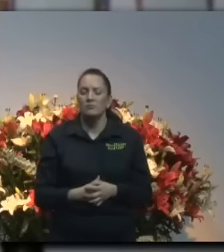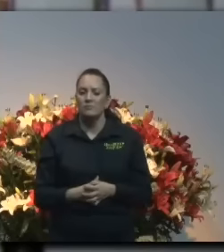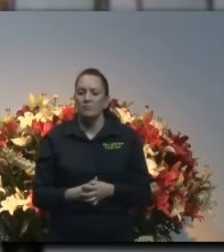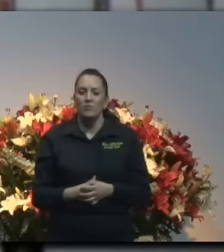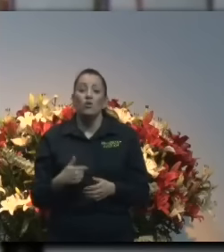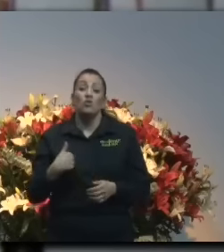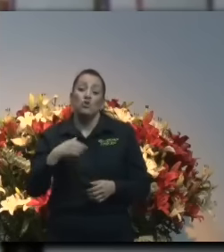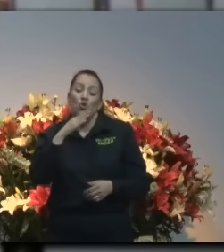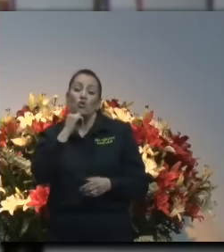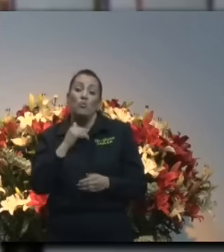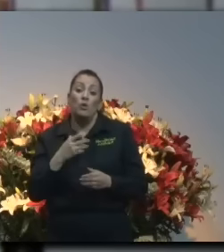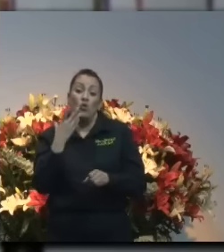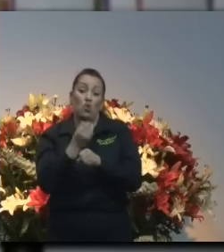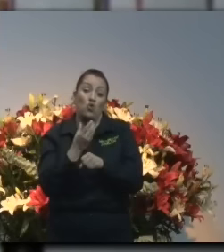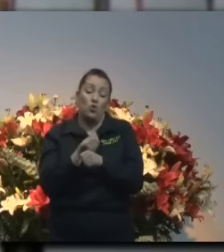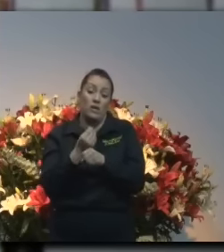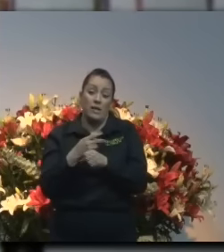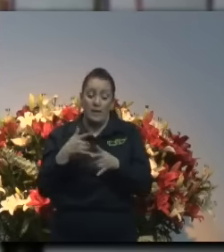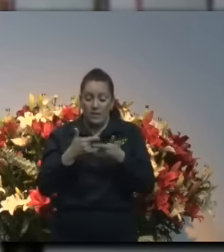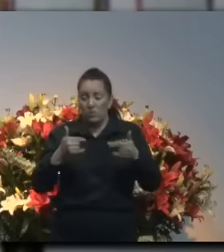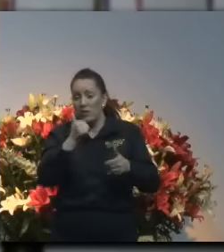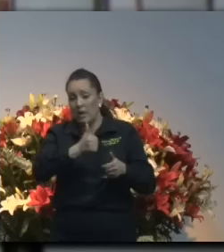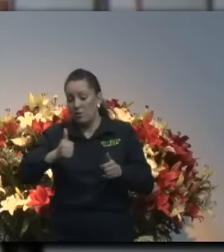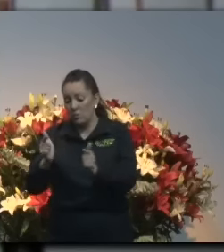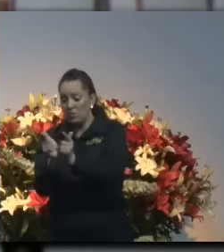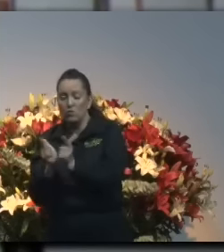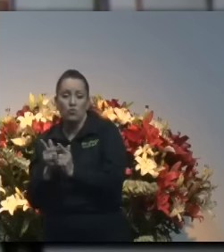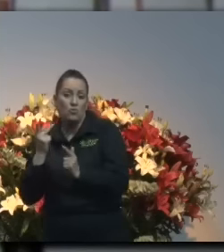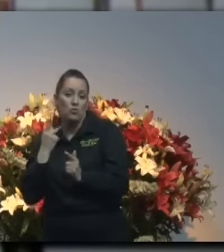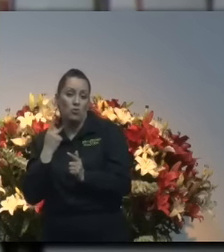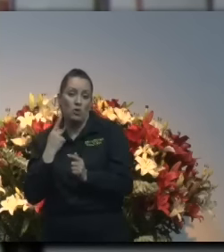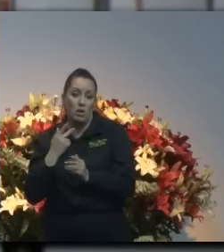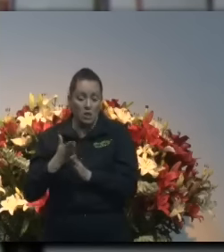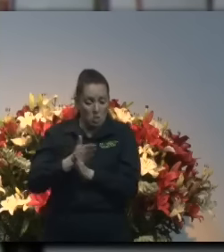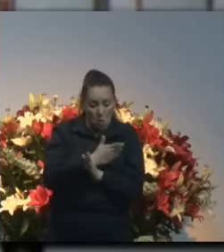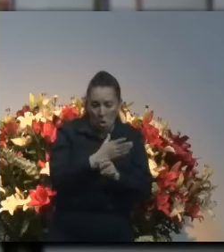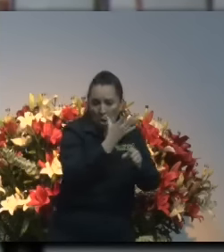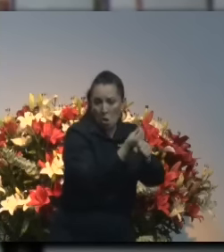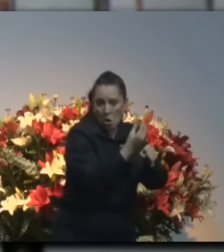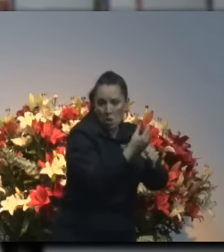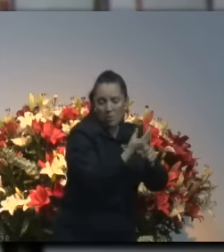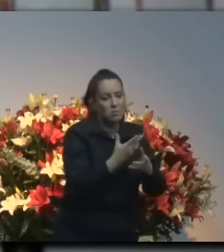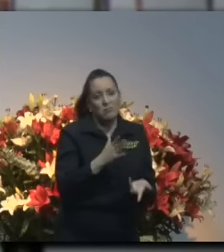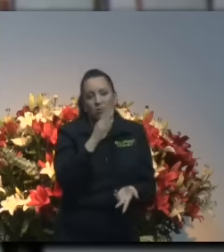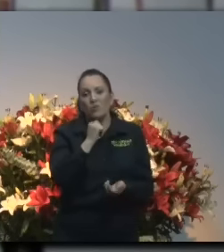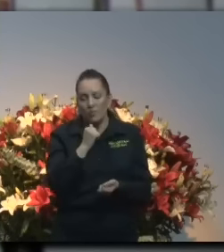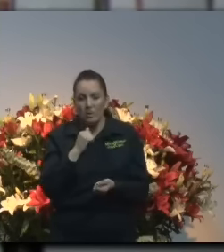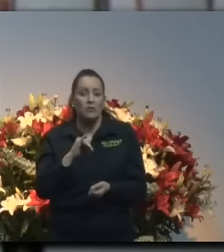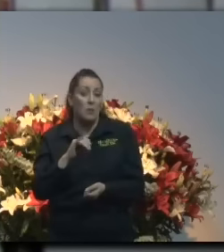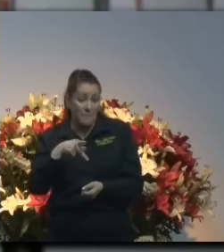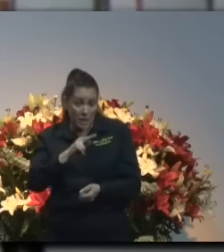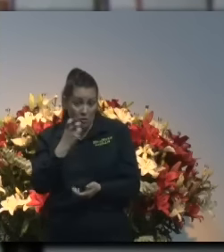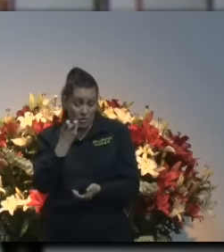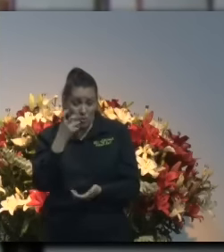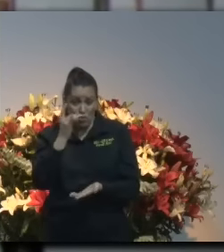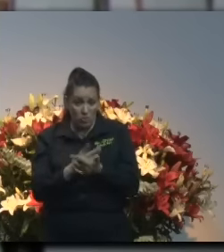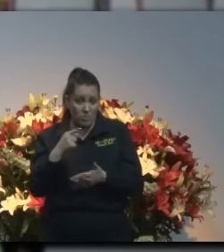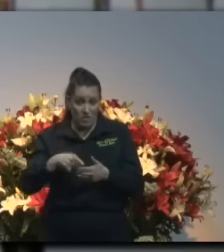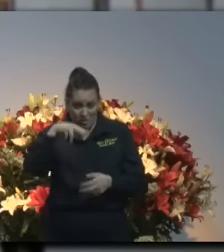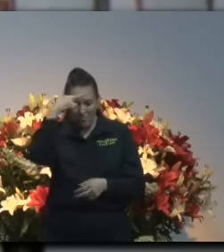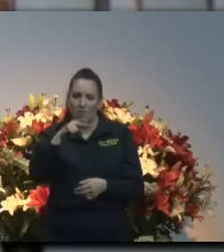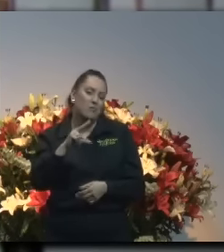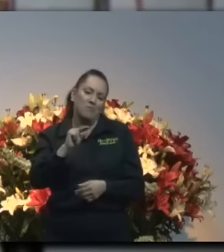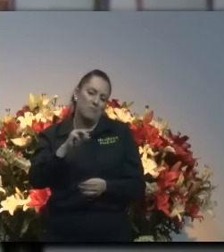pasado de los partidos políticos. Me queda claro que los partidos políticos tienen una crisis no en México, en el mundo. Pero lo que sí